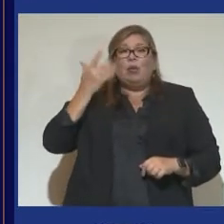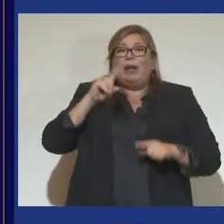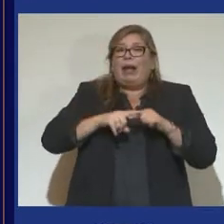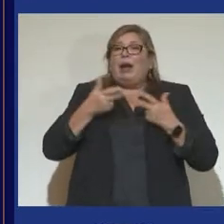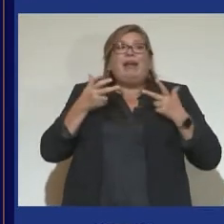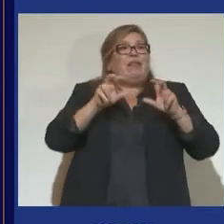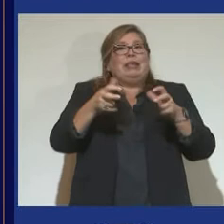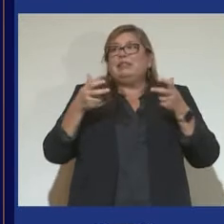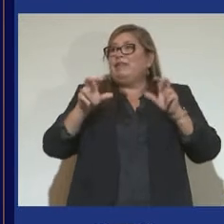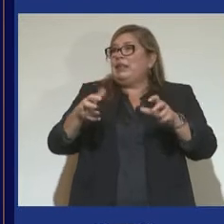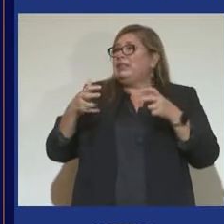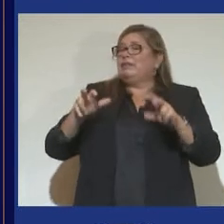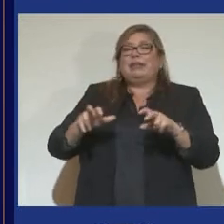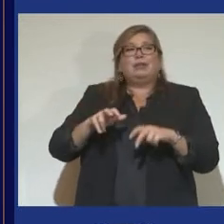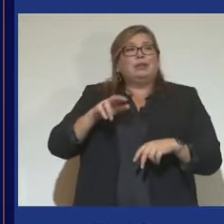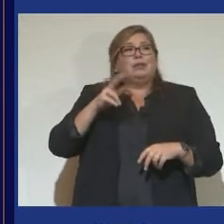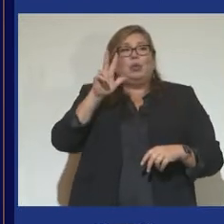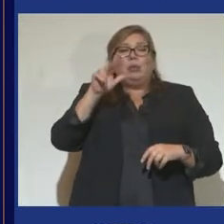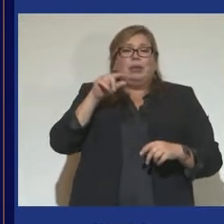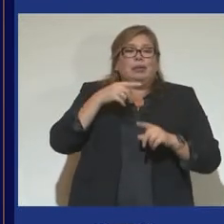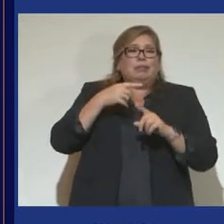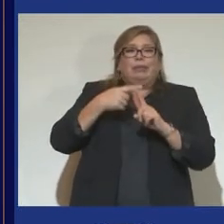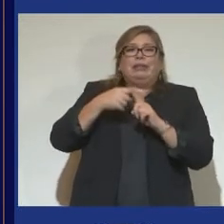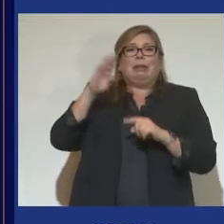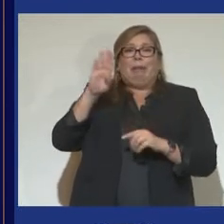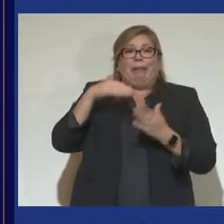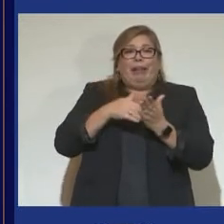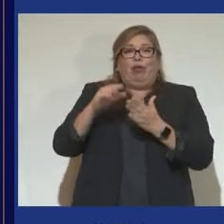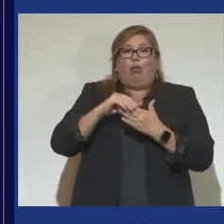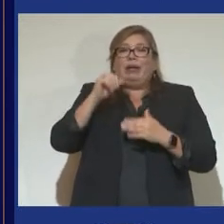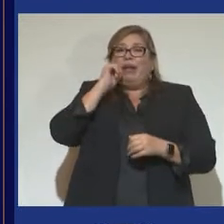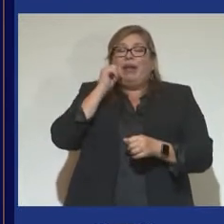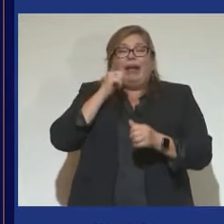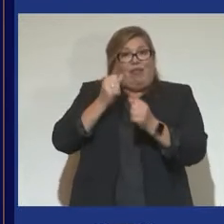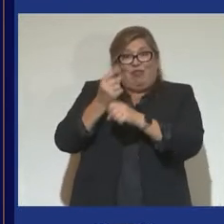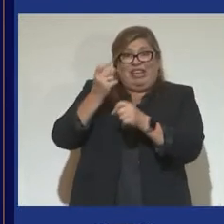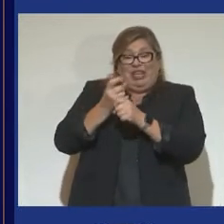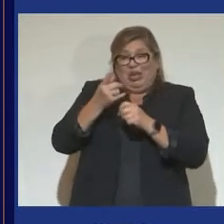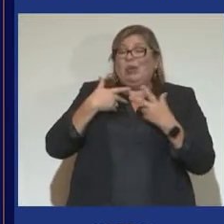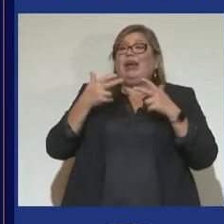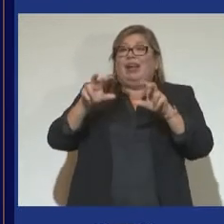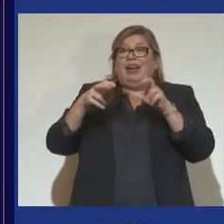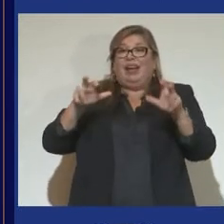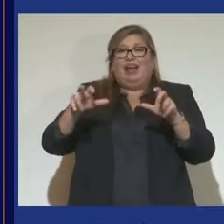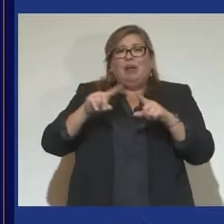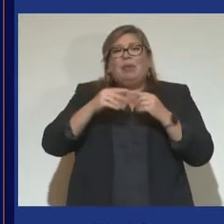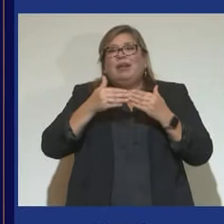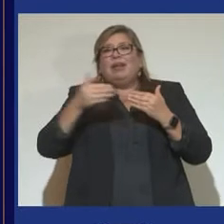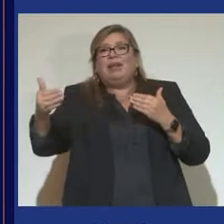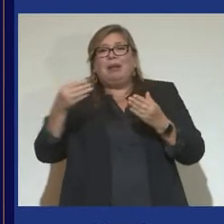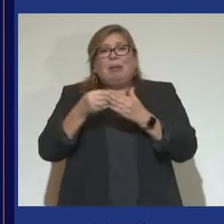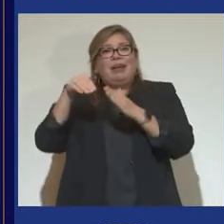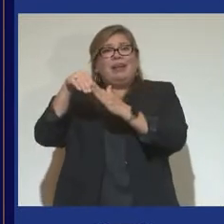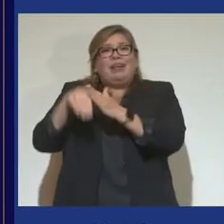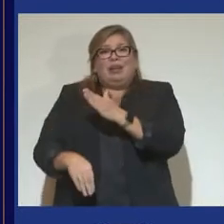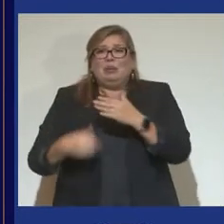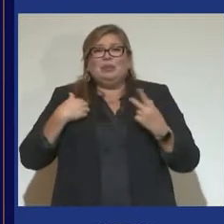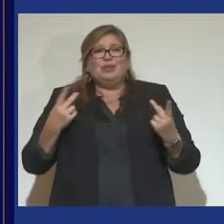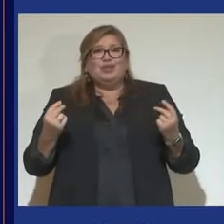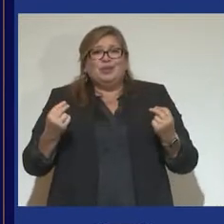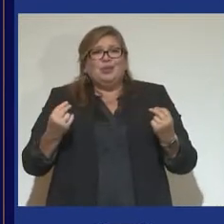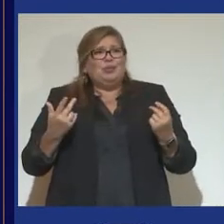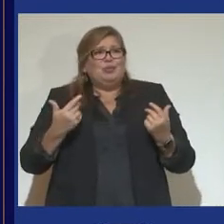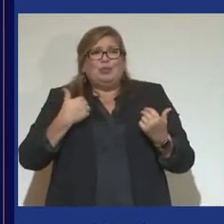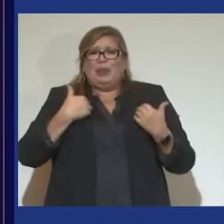sobre que comprometer más de la cuenta en los próximos años y